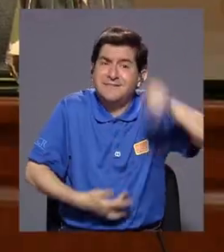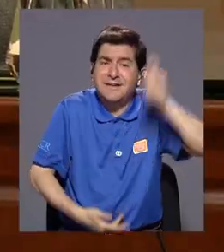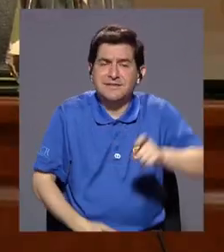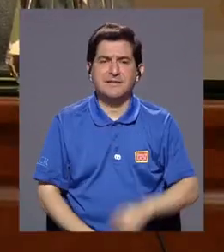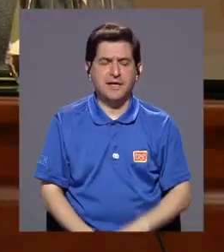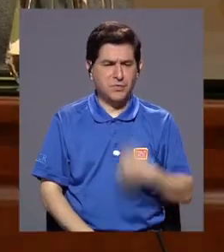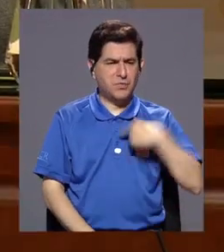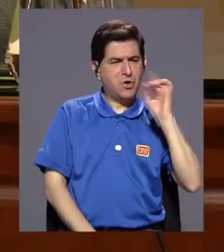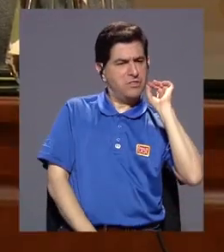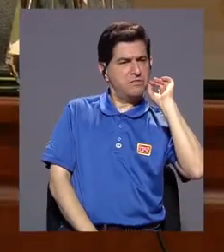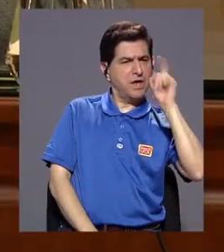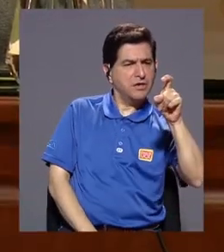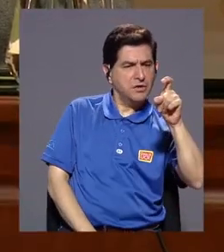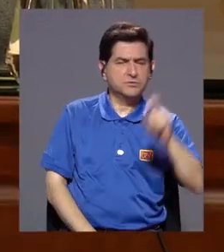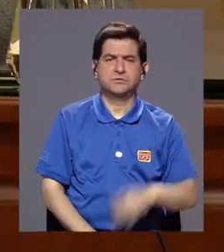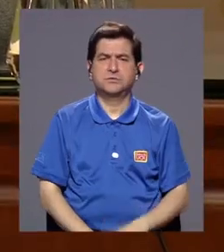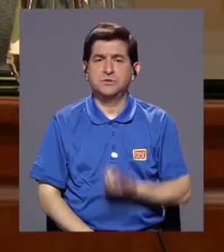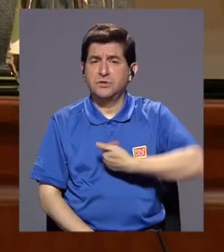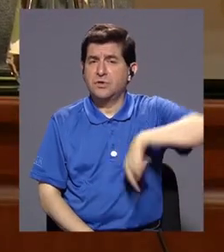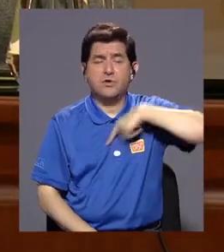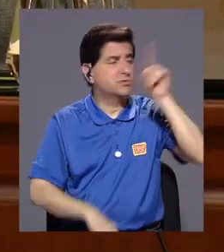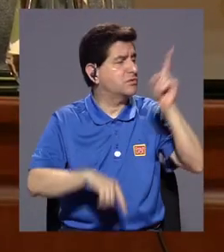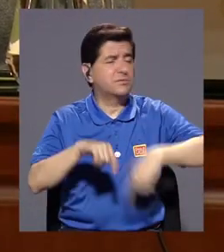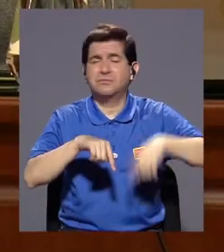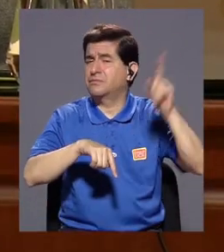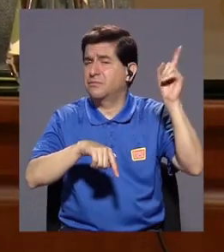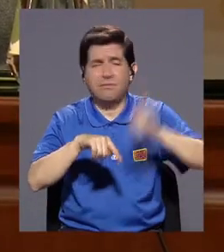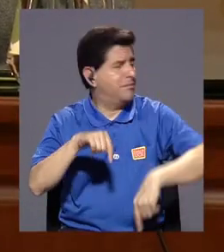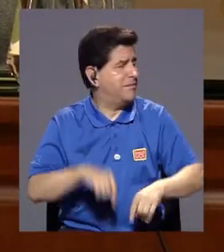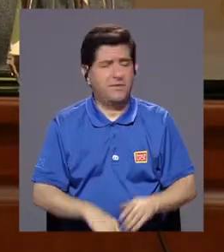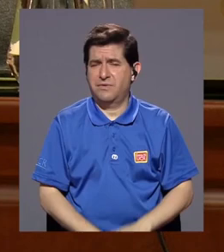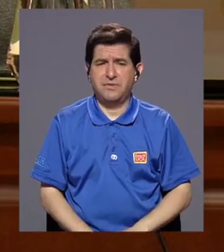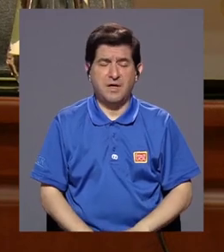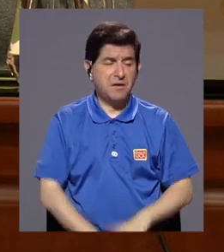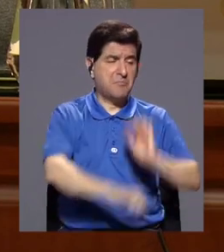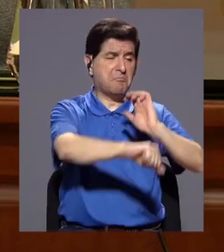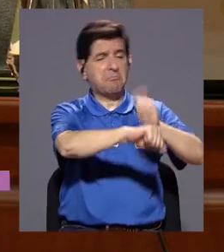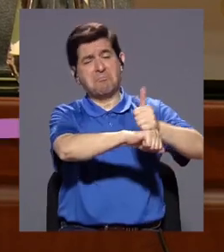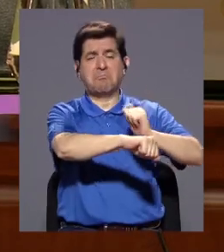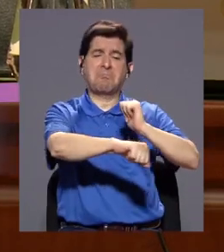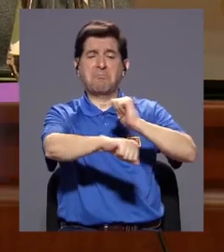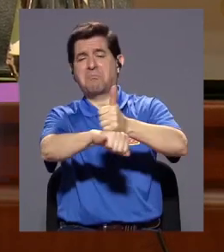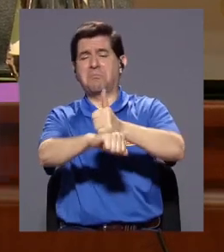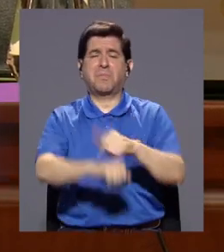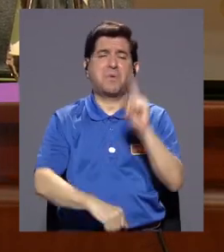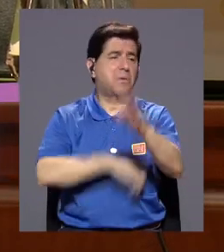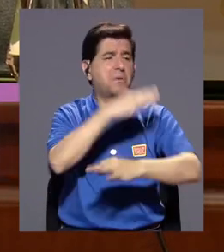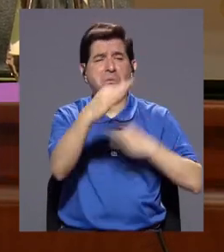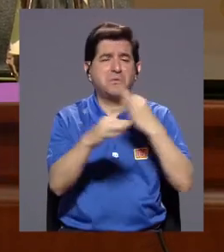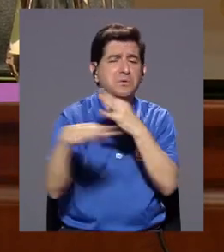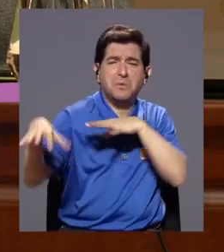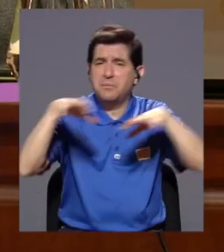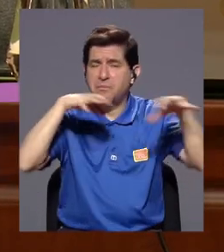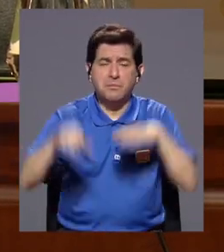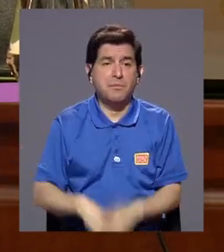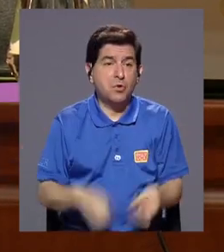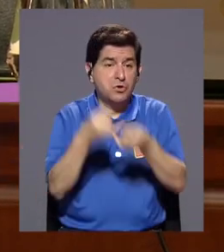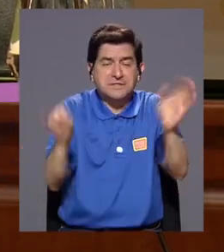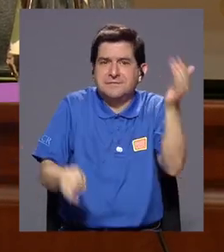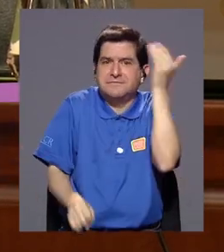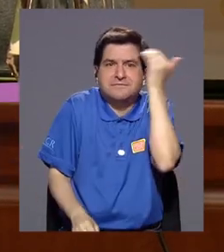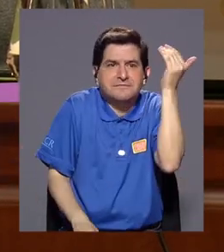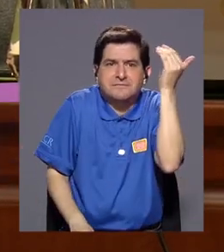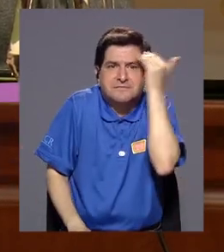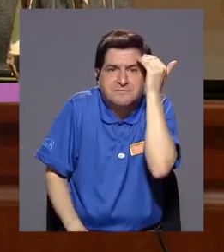no podemos implementar ningún tipo de acción si no sabemos cuál es la situación de todas